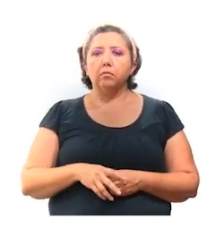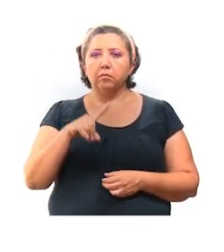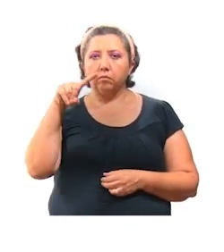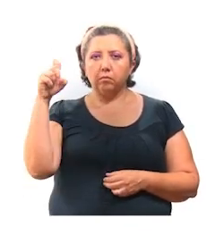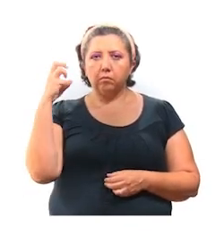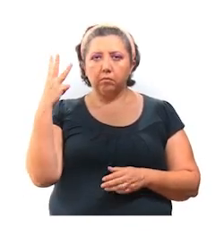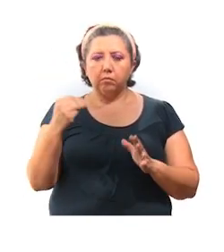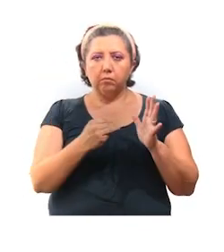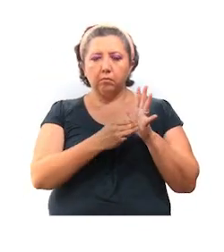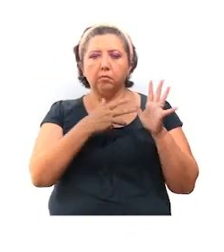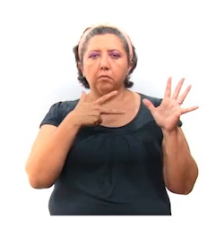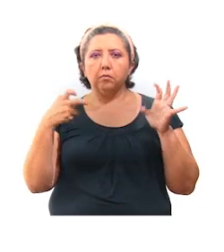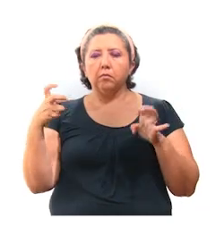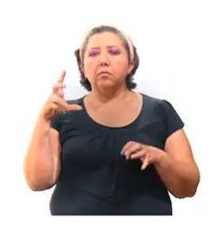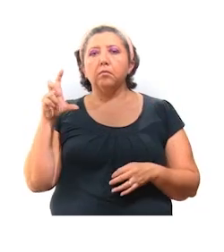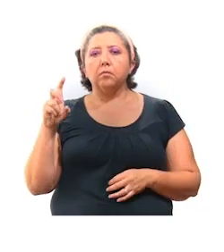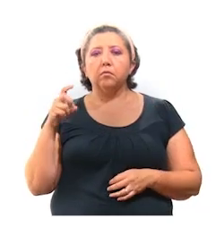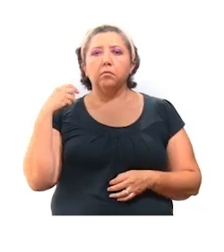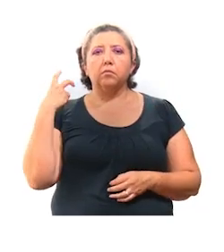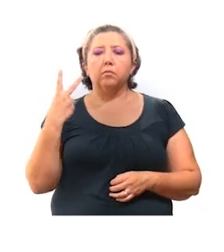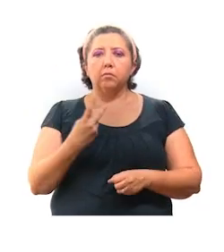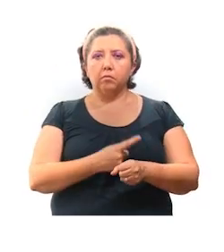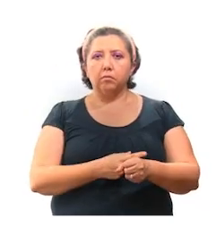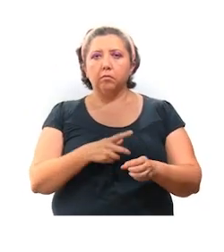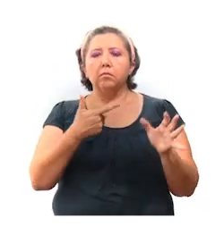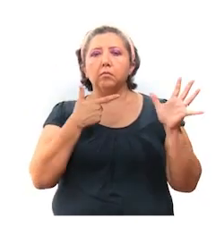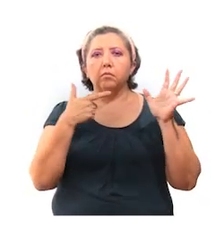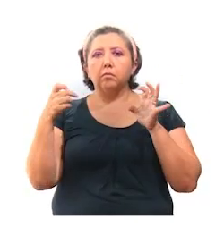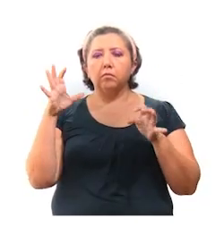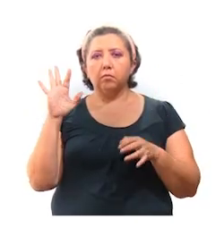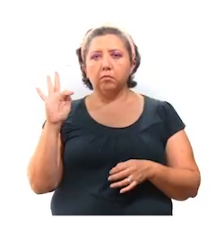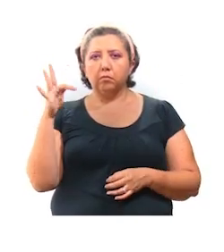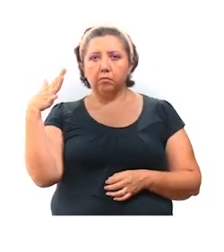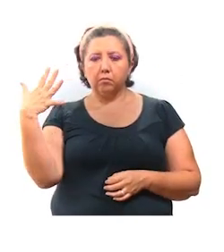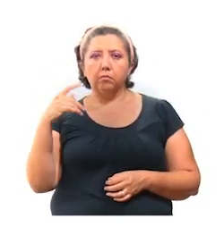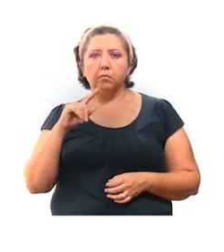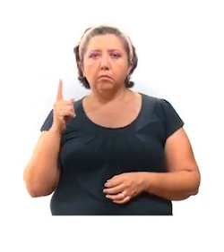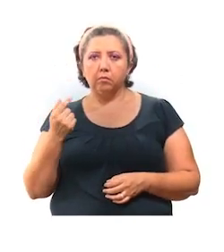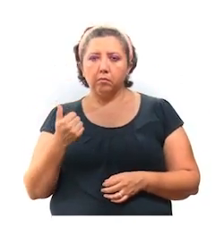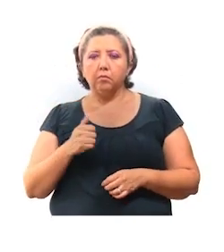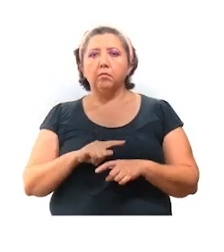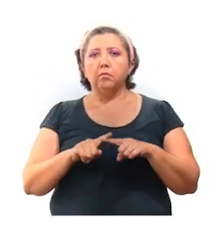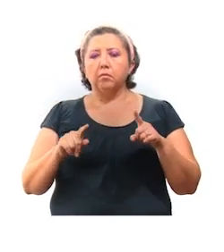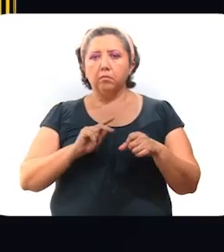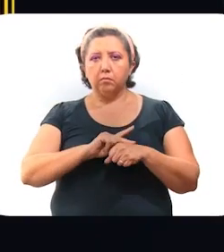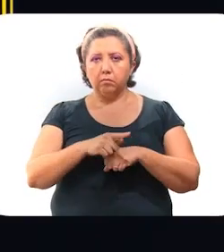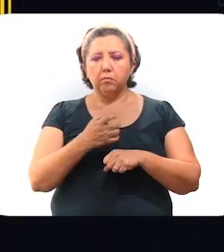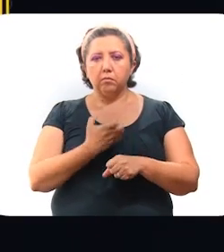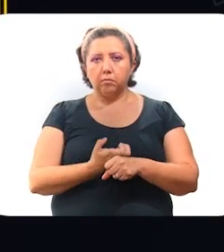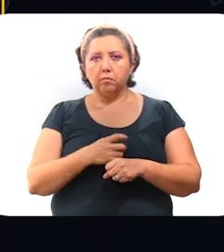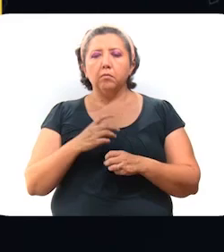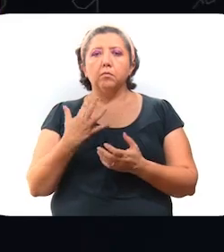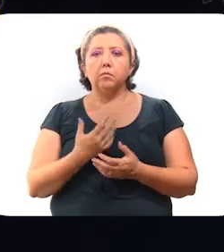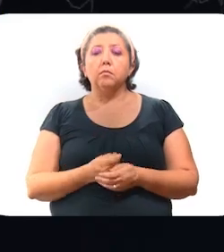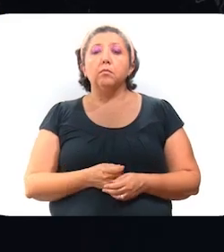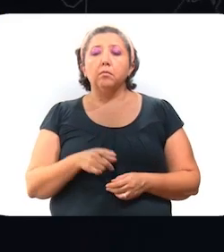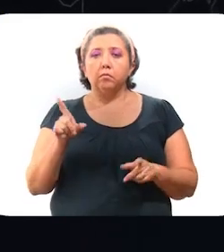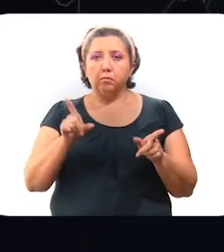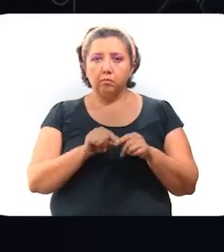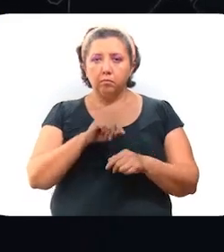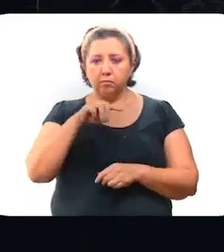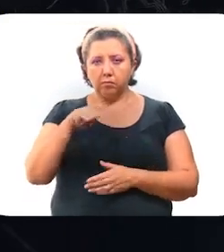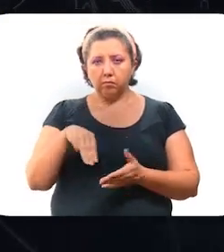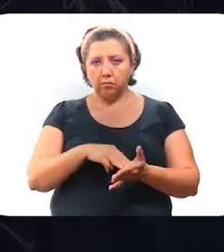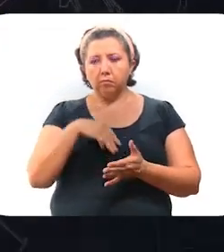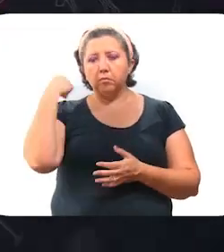los 103.832 casos positivos, 745 son de otro país u otro estado. Específicamente en Mérida